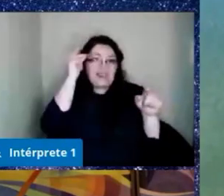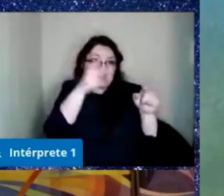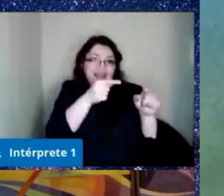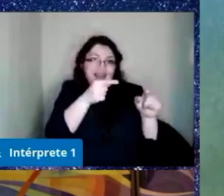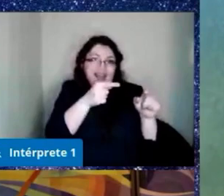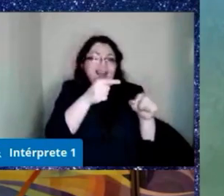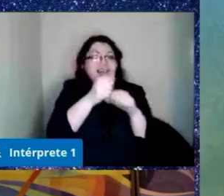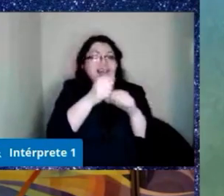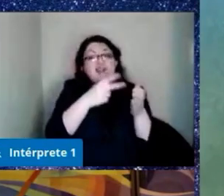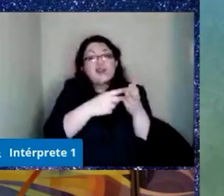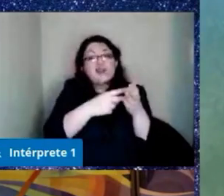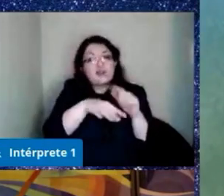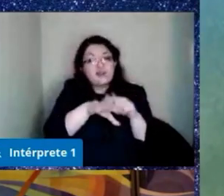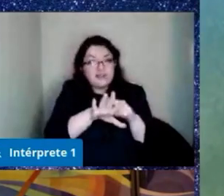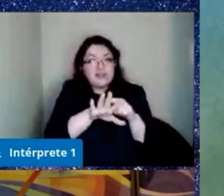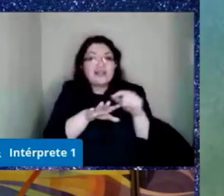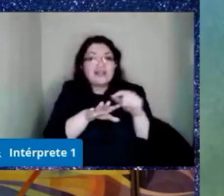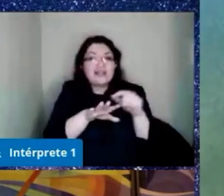para preparar